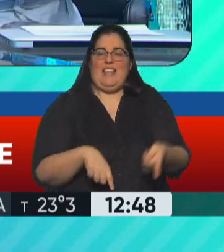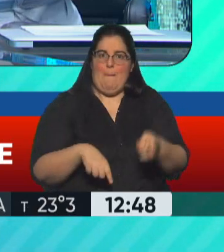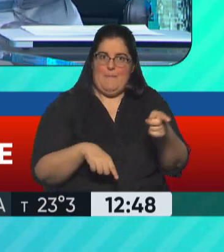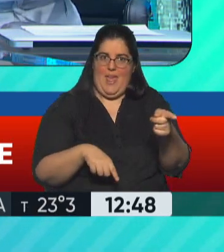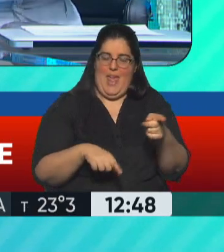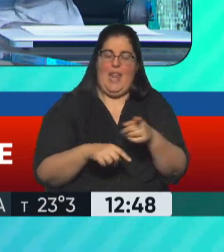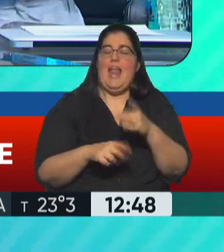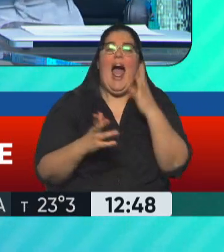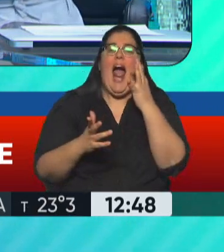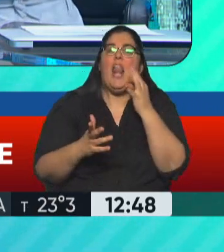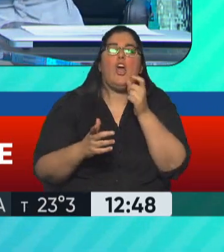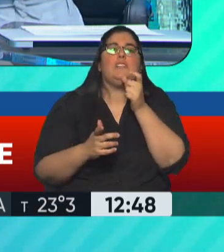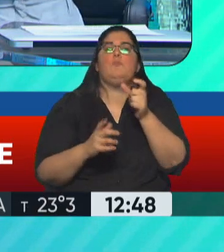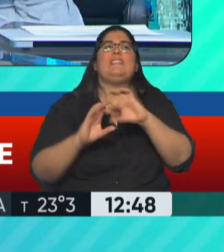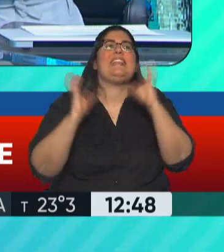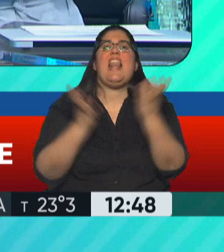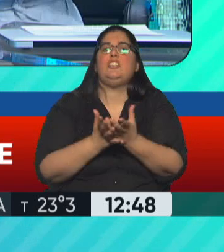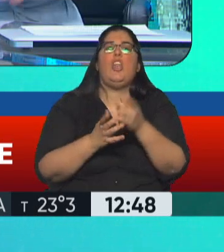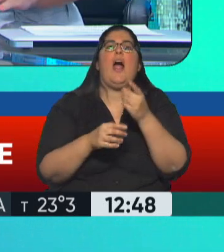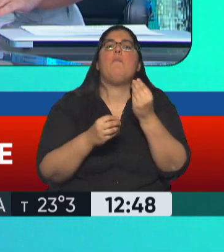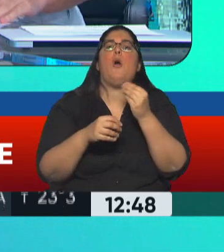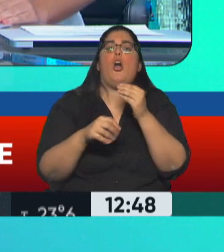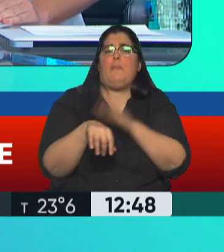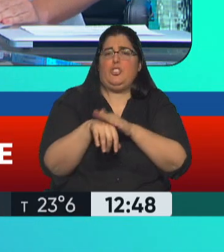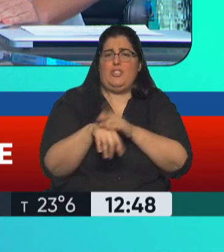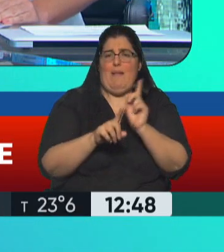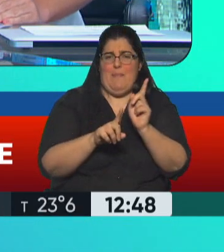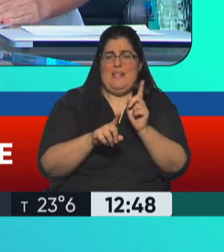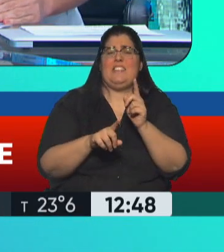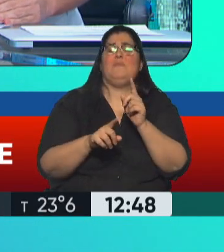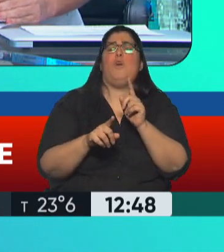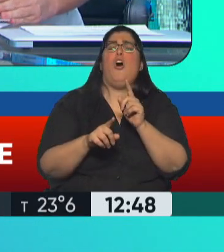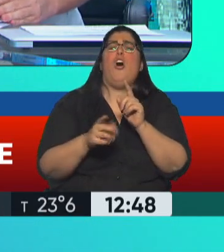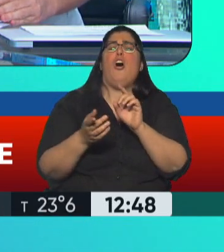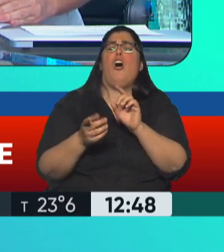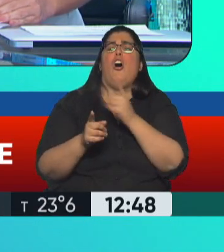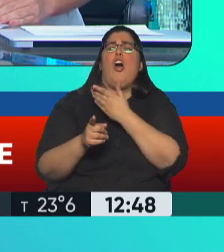algún tipo de respuesta internacional acerca del rol que jugó justamente en esa destitución por la